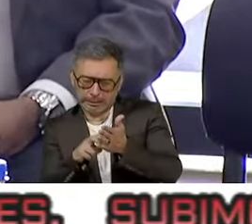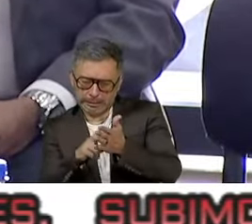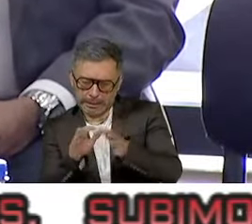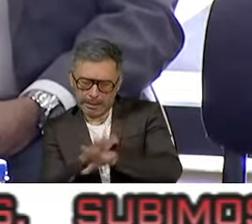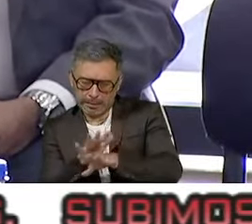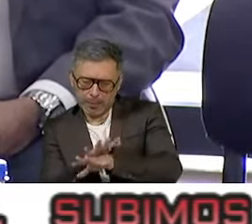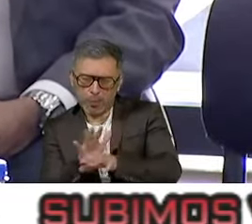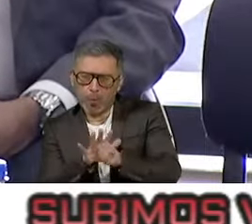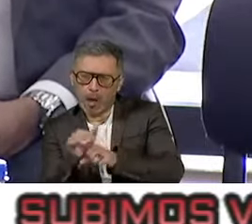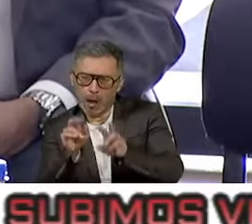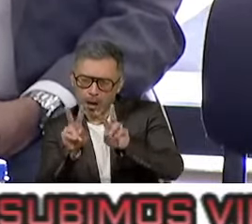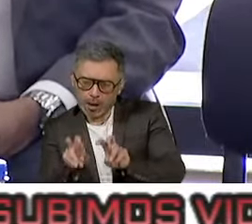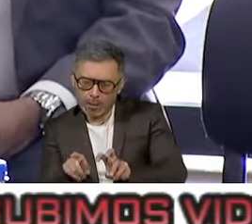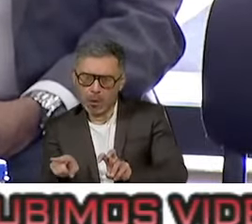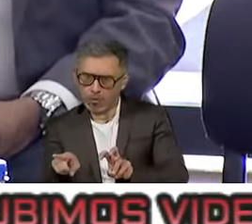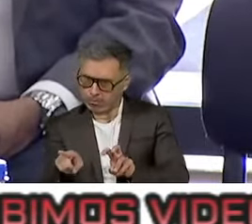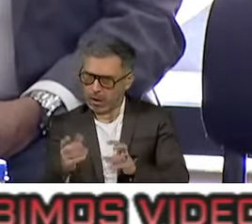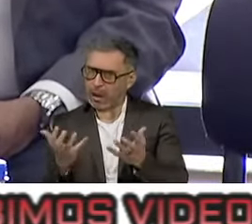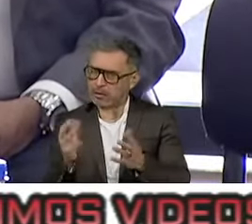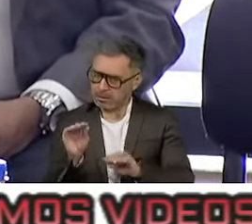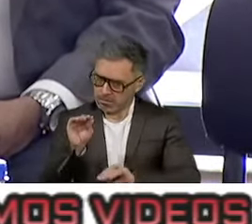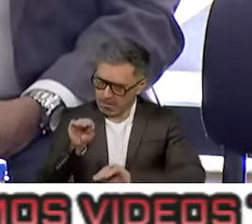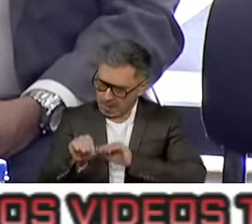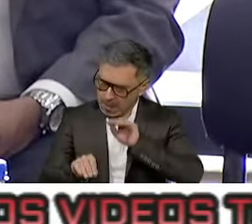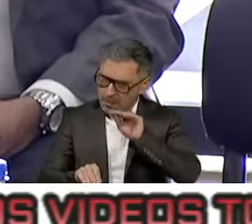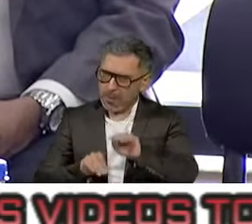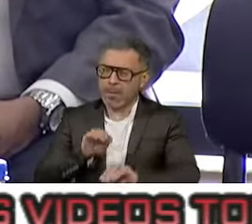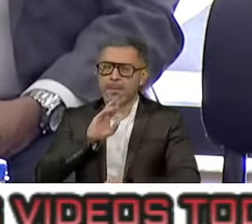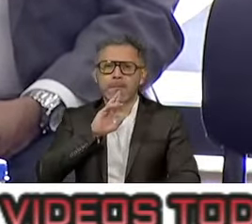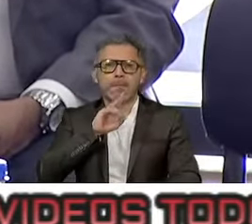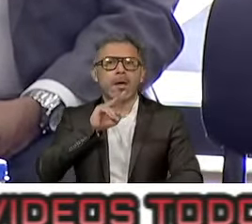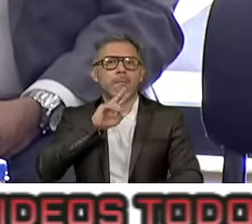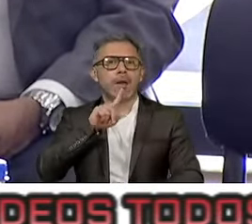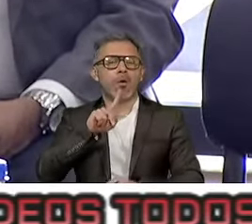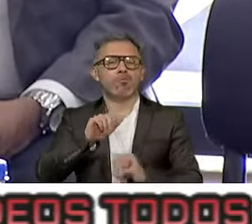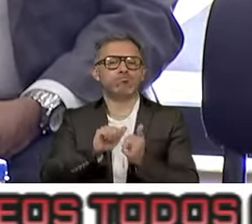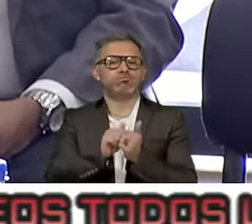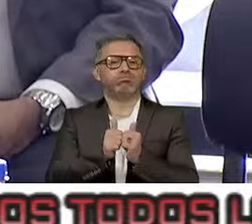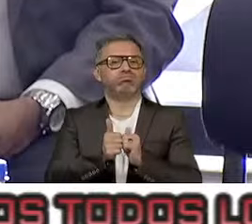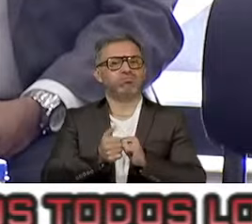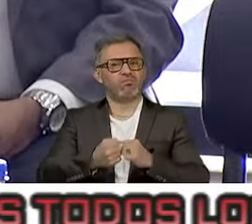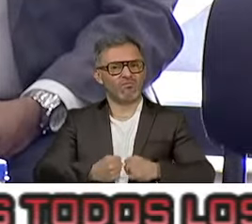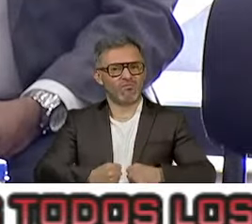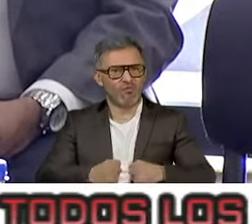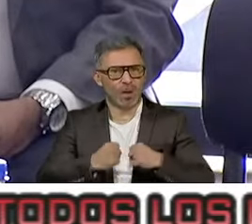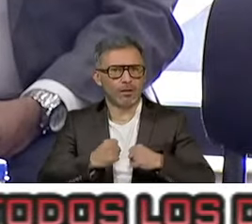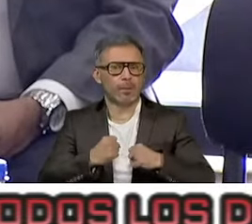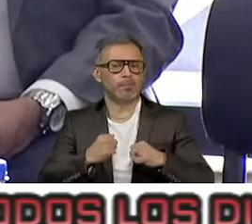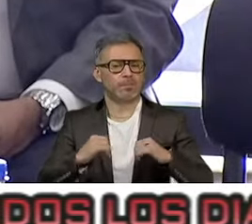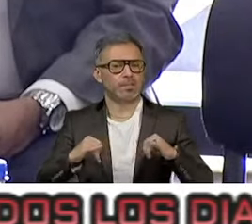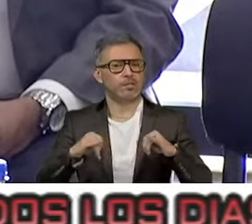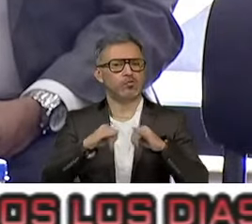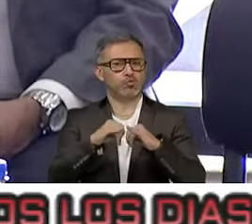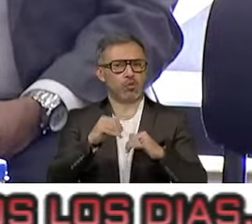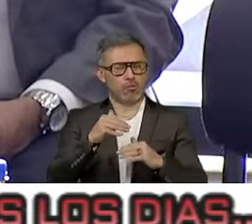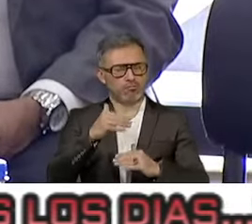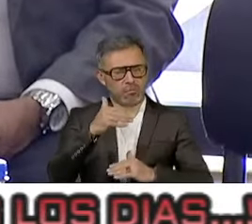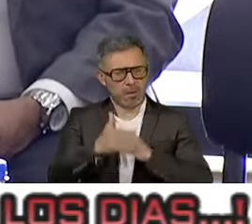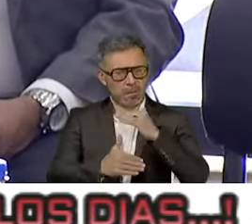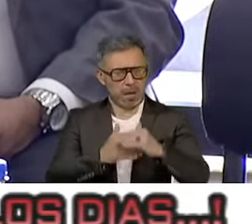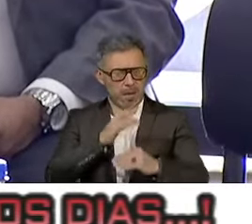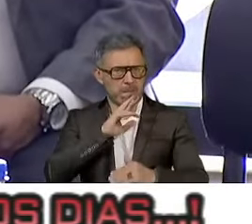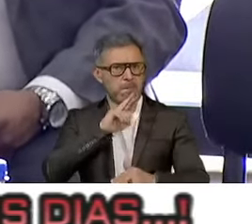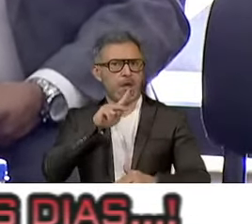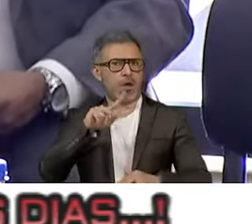va fortaleciendo, va dándole más vigor a la actividad del instituto y también